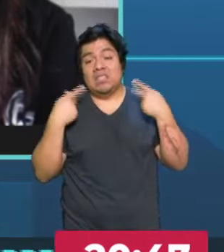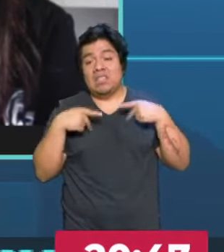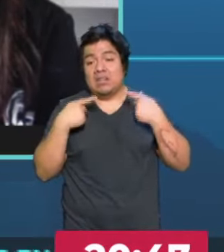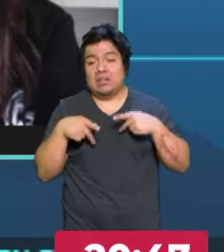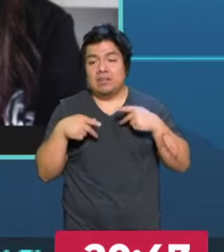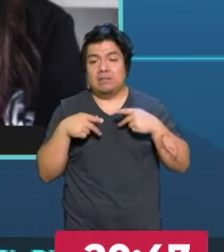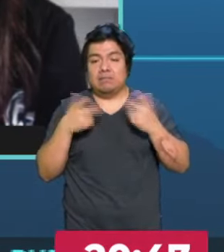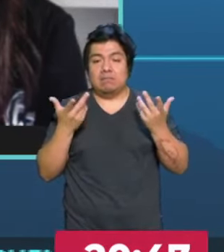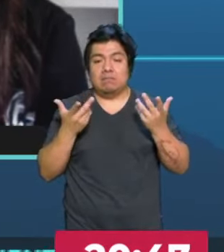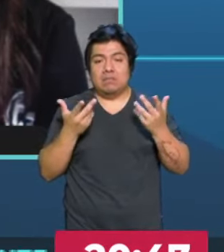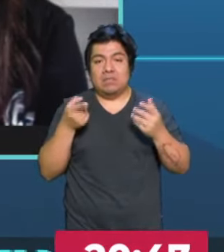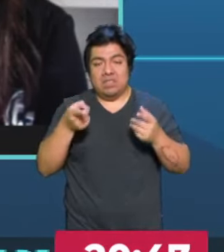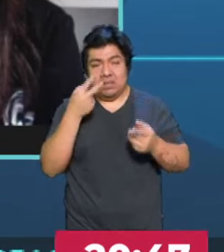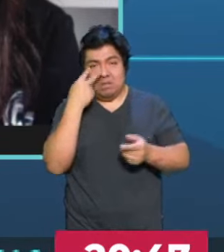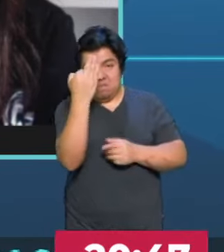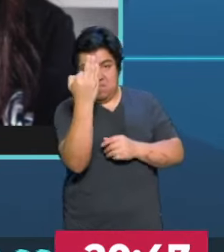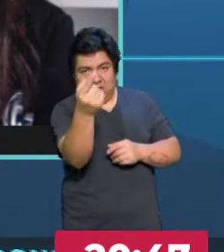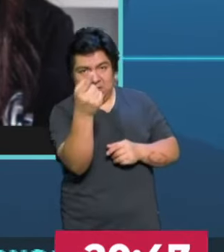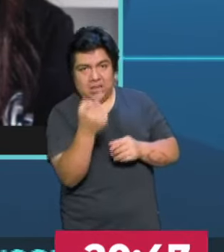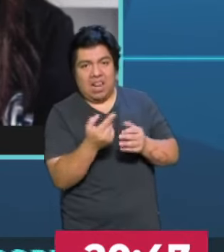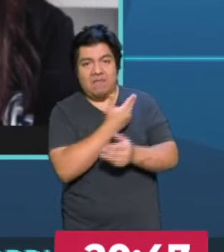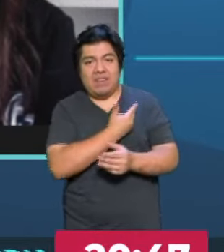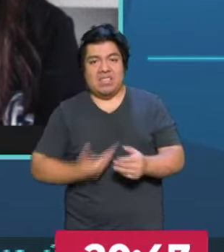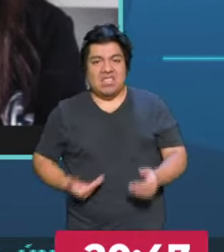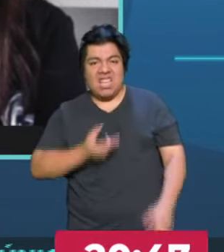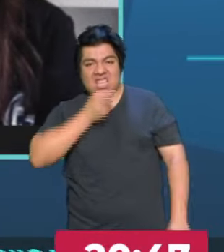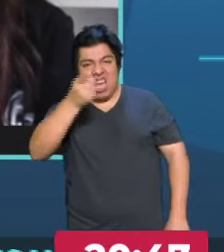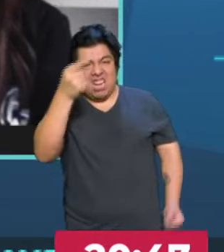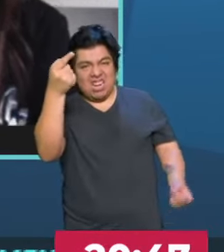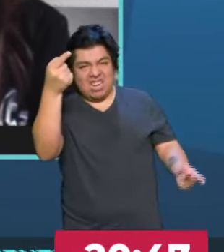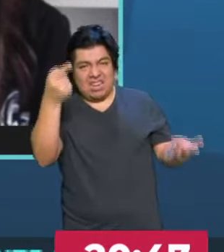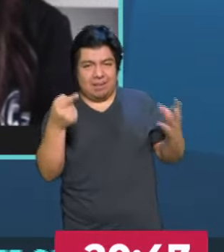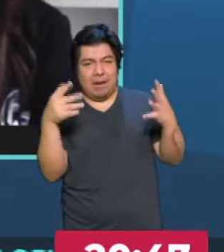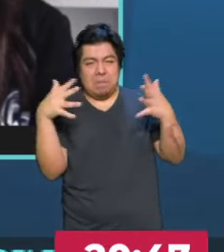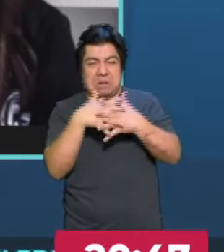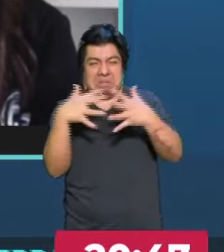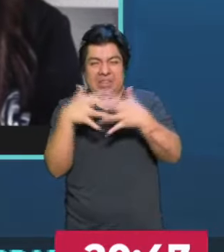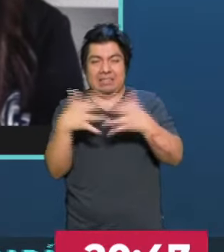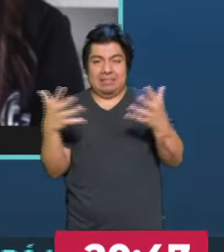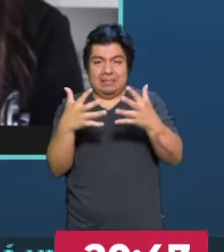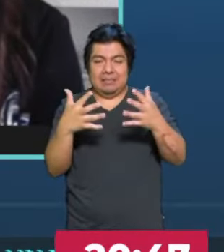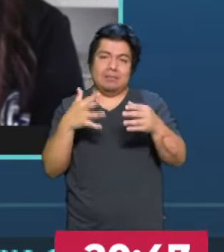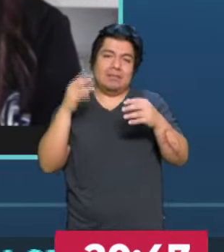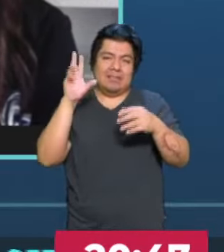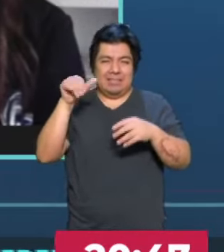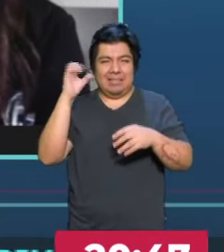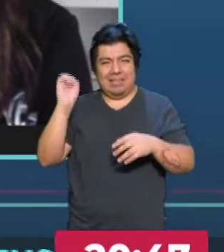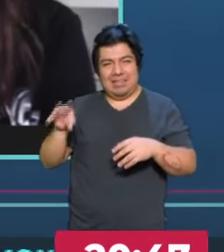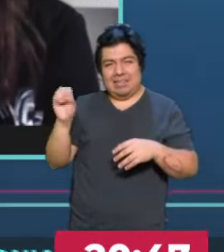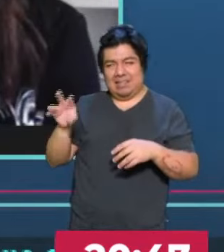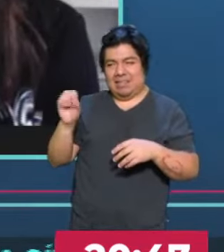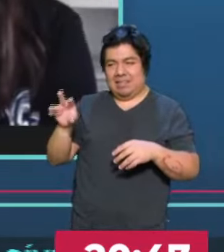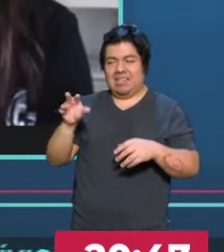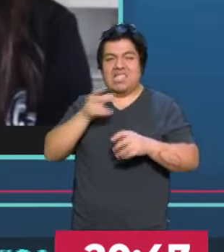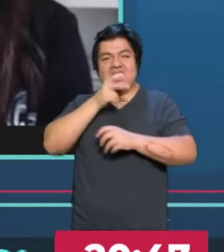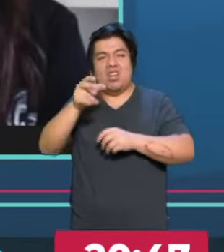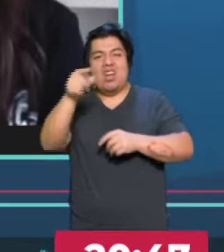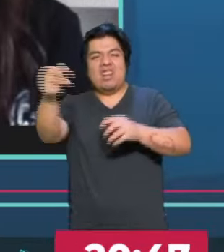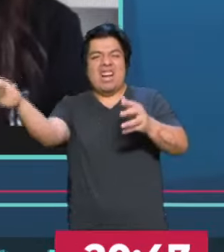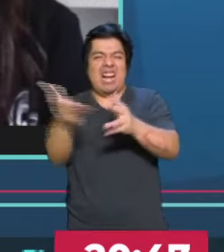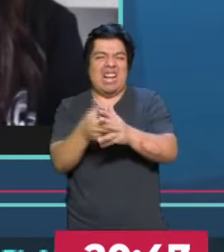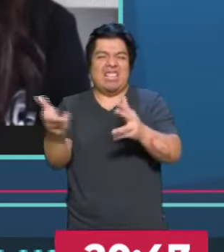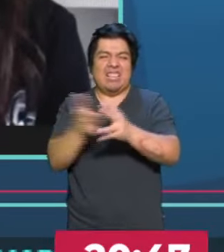civil, podría pararse de cara al presidente y reclamarle por la guerra que estábamos viviendo. En las transmisiones todavía se recuerda el grito de asesino de